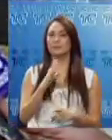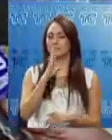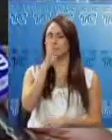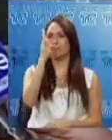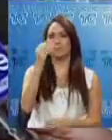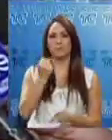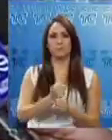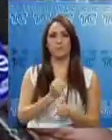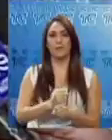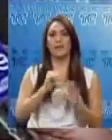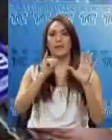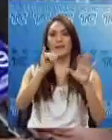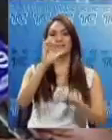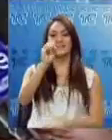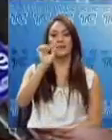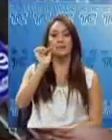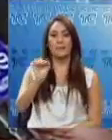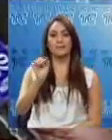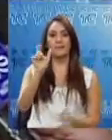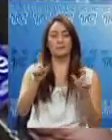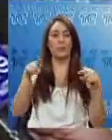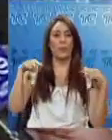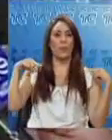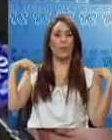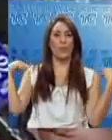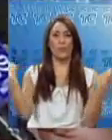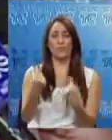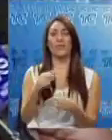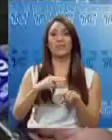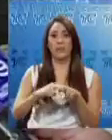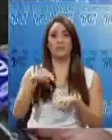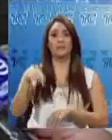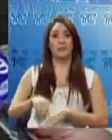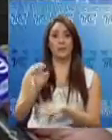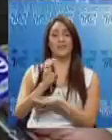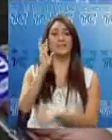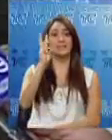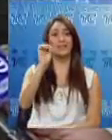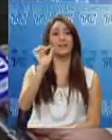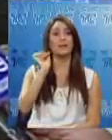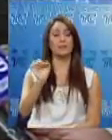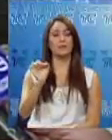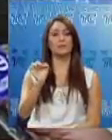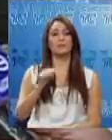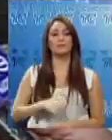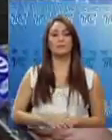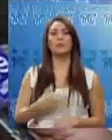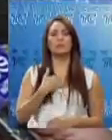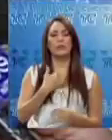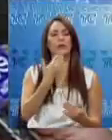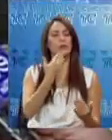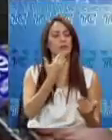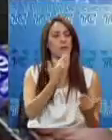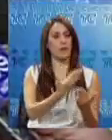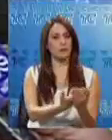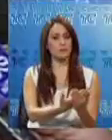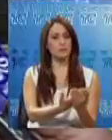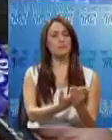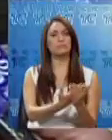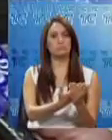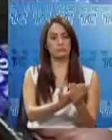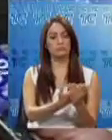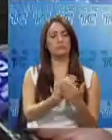Los 60.000 señores taxistas organizados del Ecuador le guardamos gratitud,